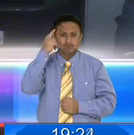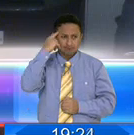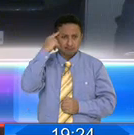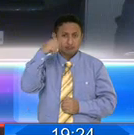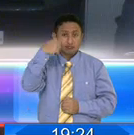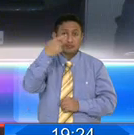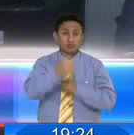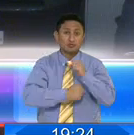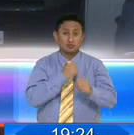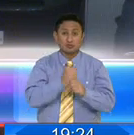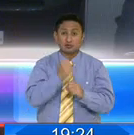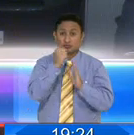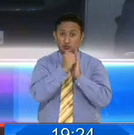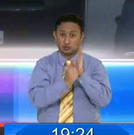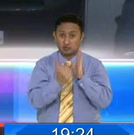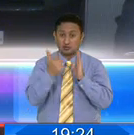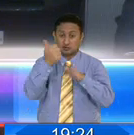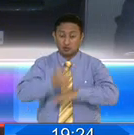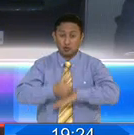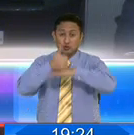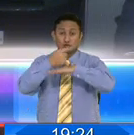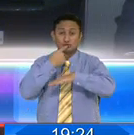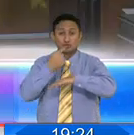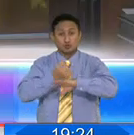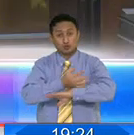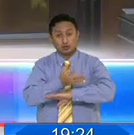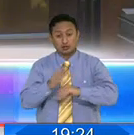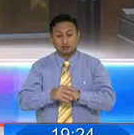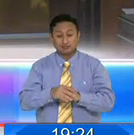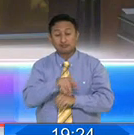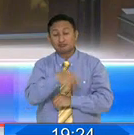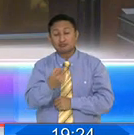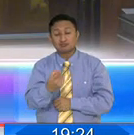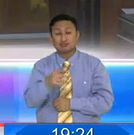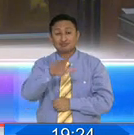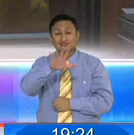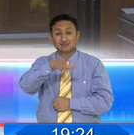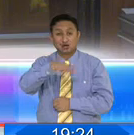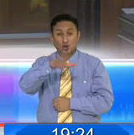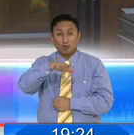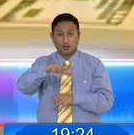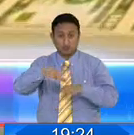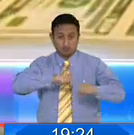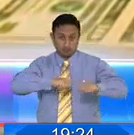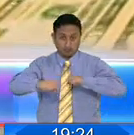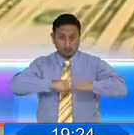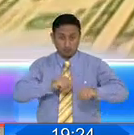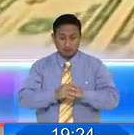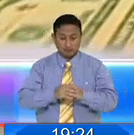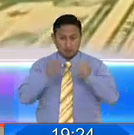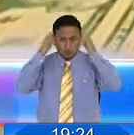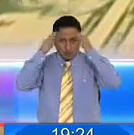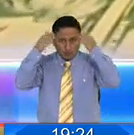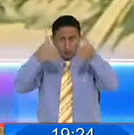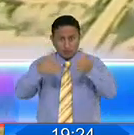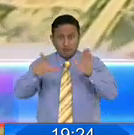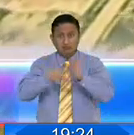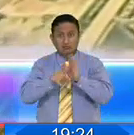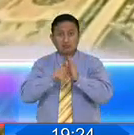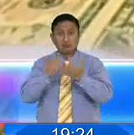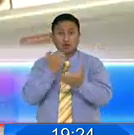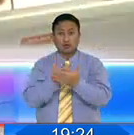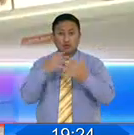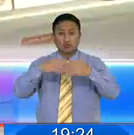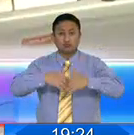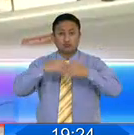parlamento sugieren que en los cinco meses que resta de gestión el enfoque se en leyes de reactivación económica y una reforma laboral